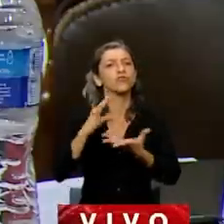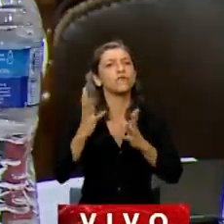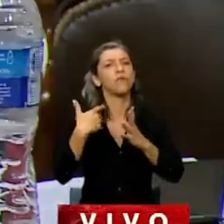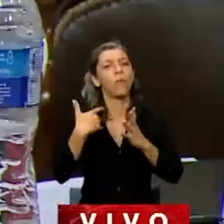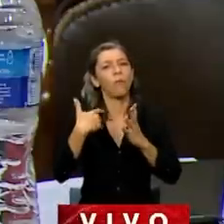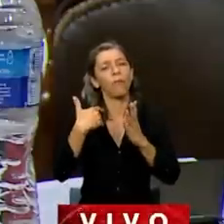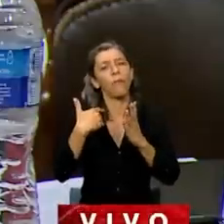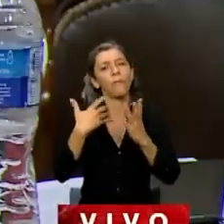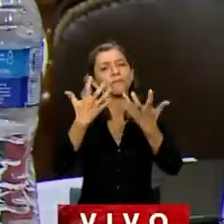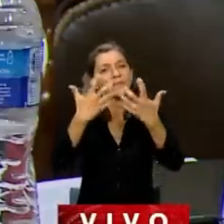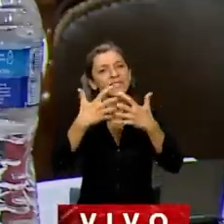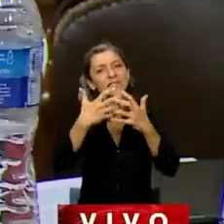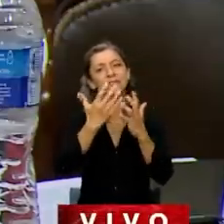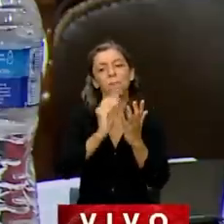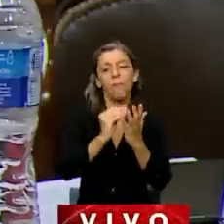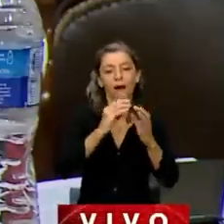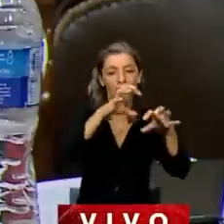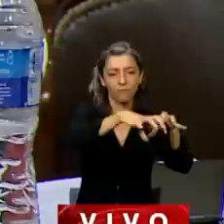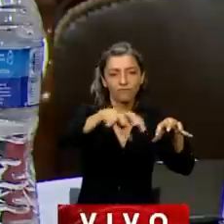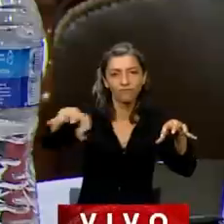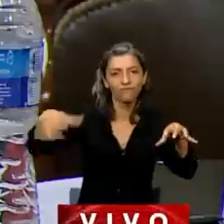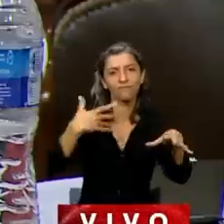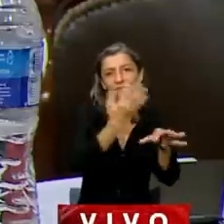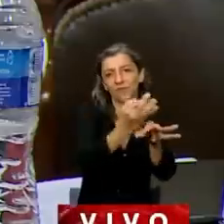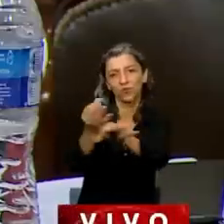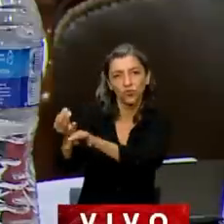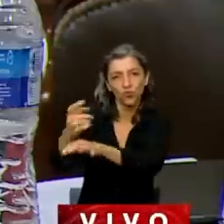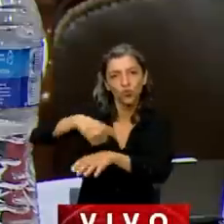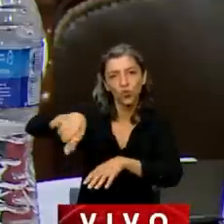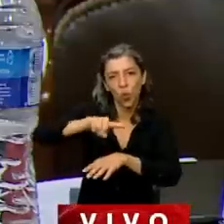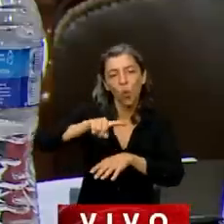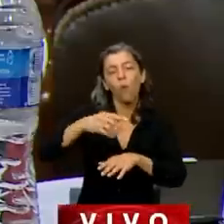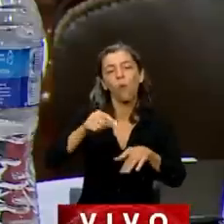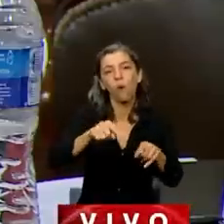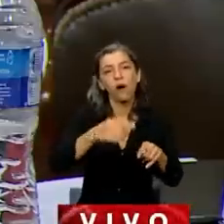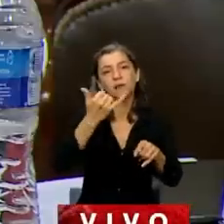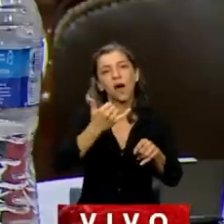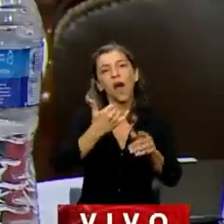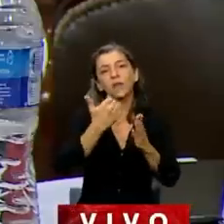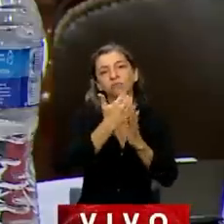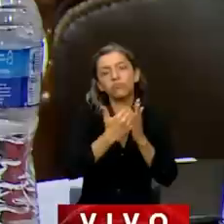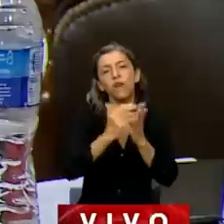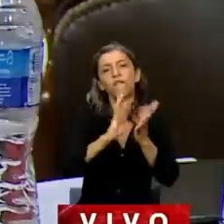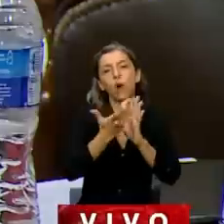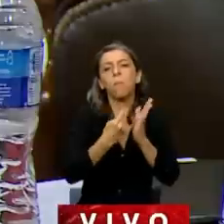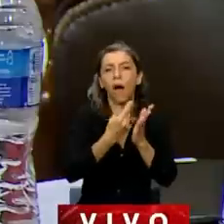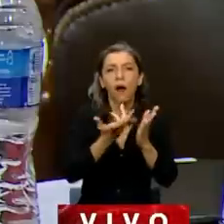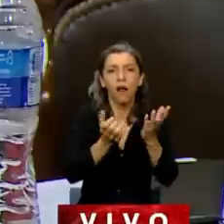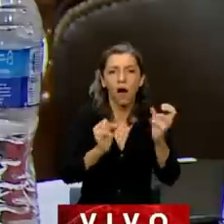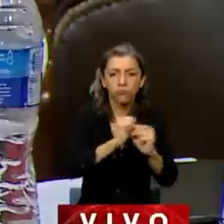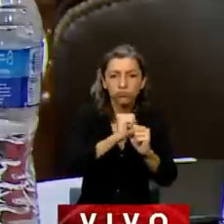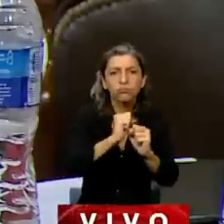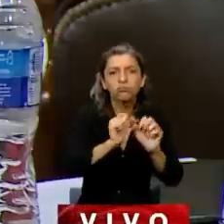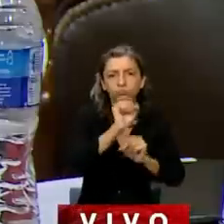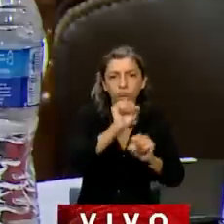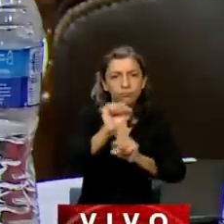de las distintas escuelas, de los programas de las escuelas, que son muy importantes en todo el país porque por